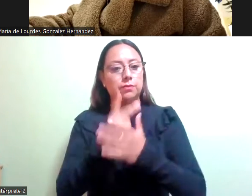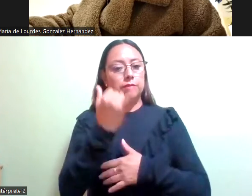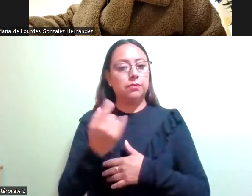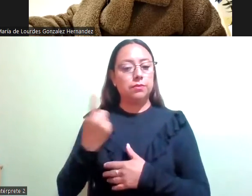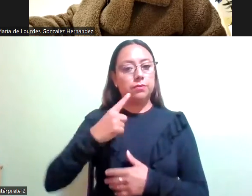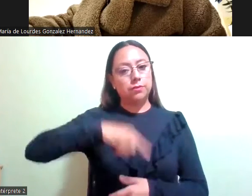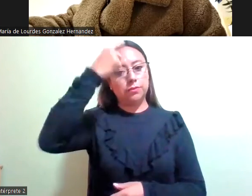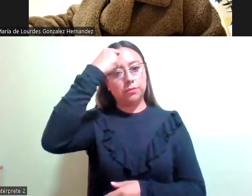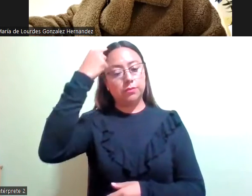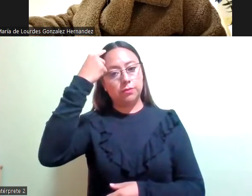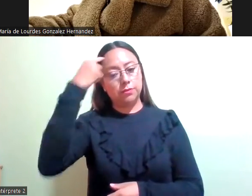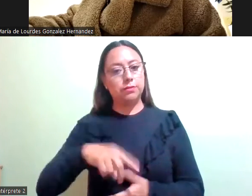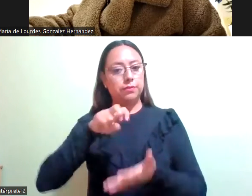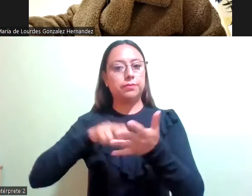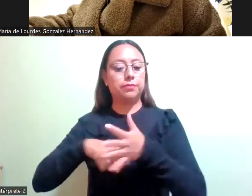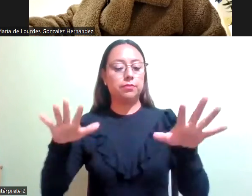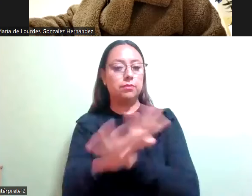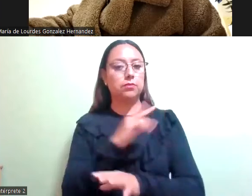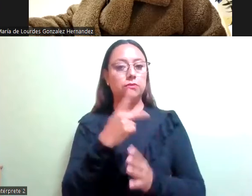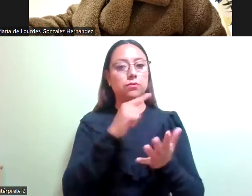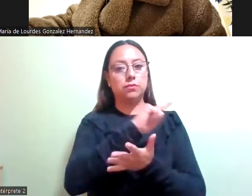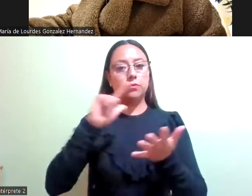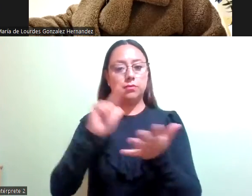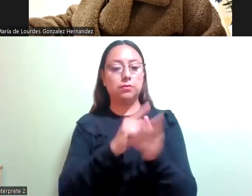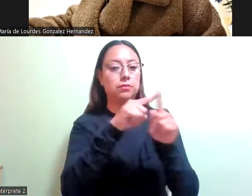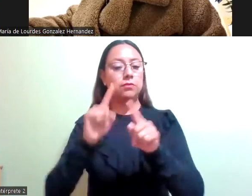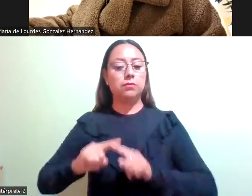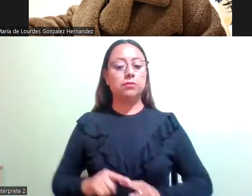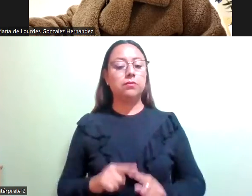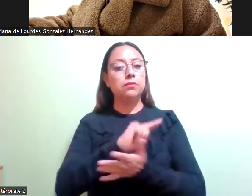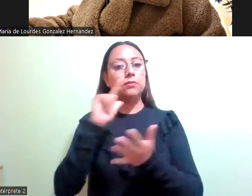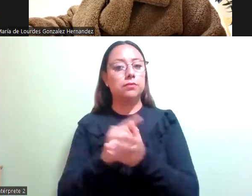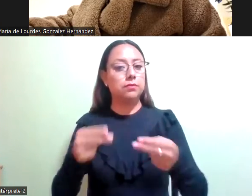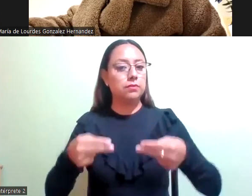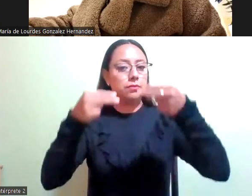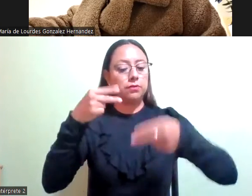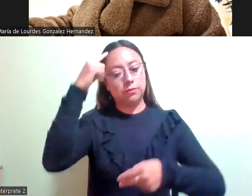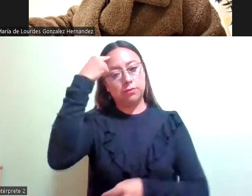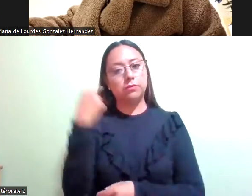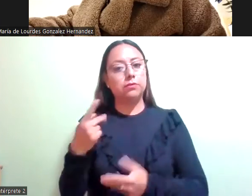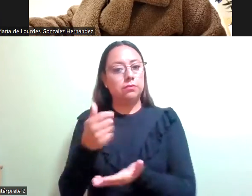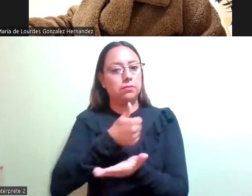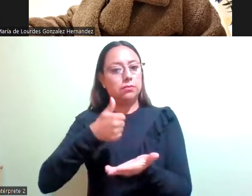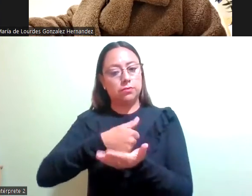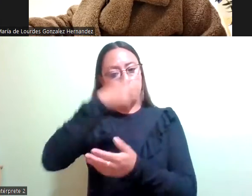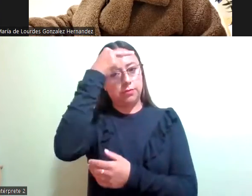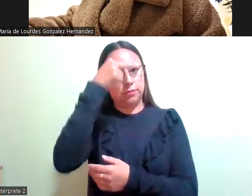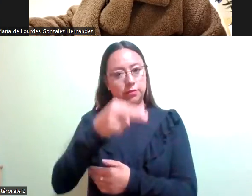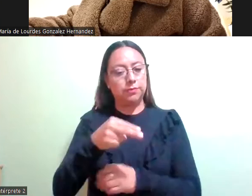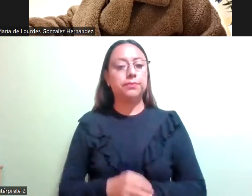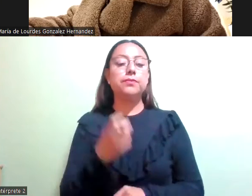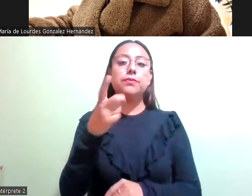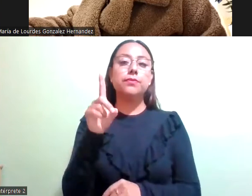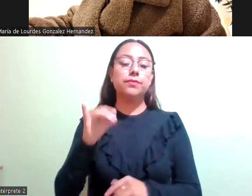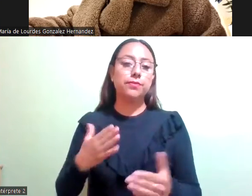reforman diversas disposiciones de la Ley de Establecimientos Mercantiles para la Ciudad de México. El dictamen que hoy